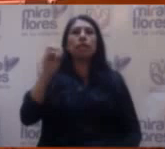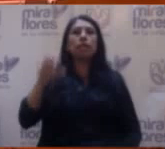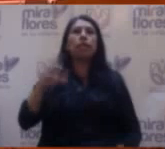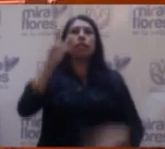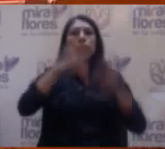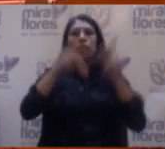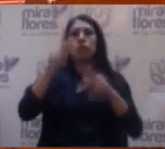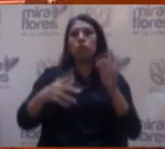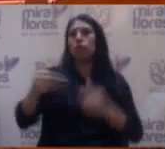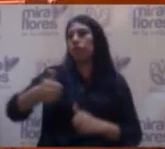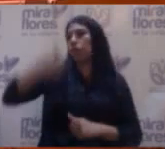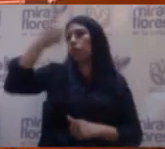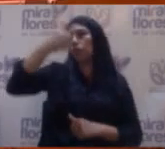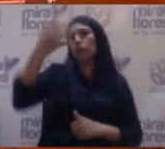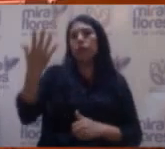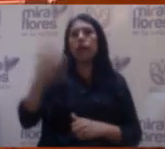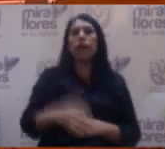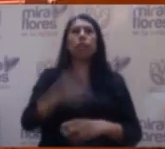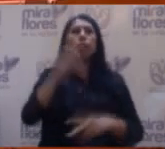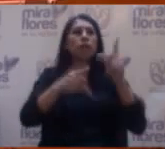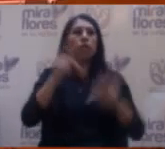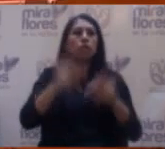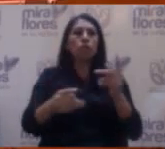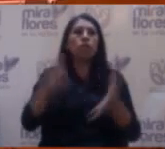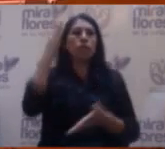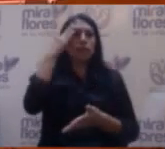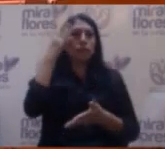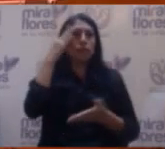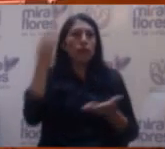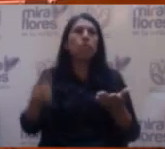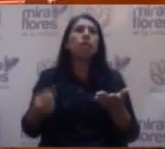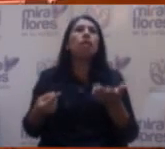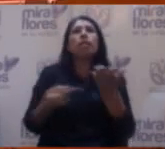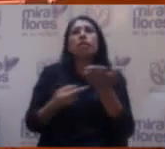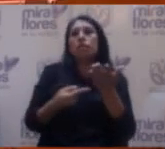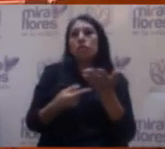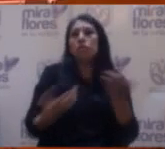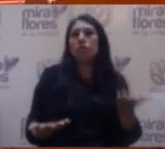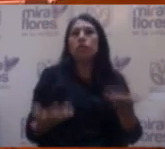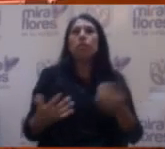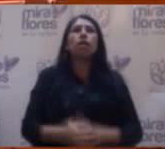autoridades, personas del mundo de la tecnología y la información y comunicaciones,